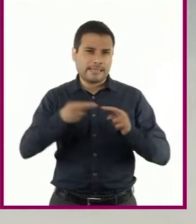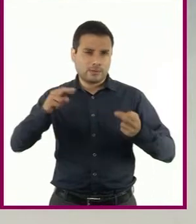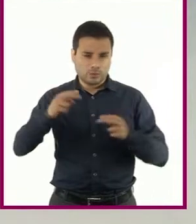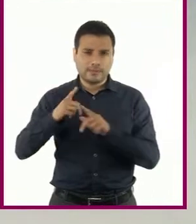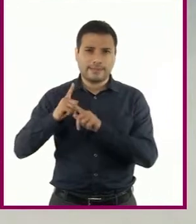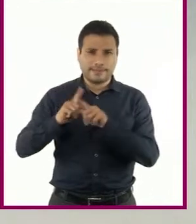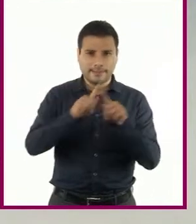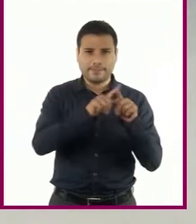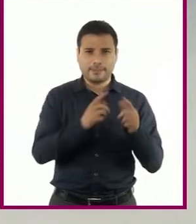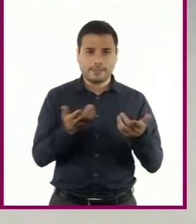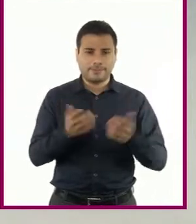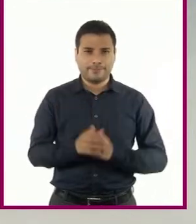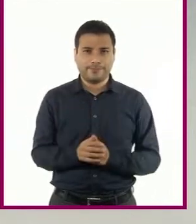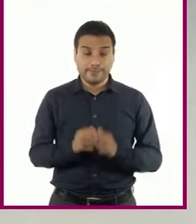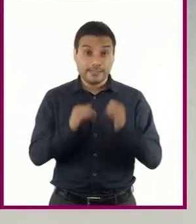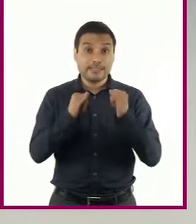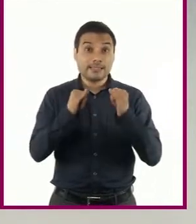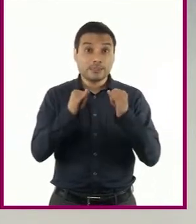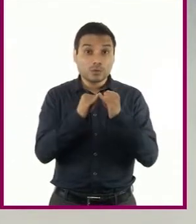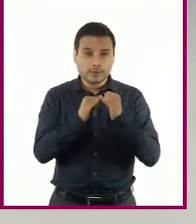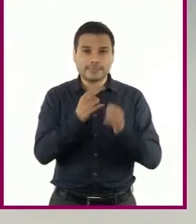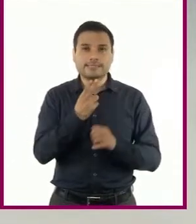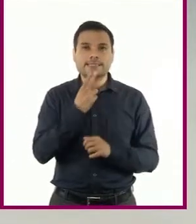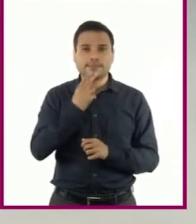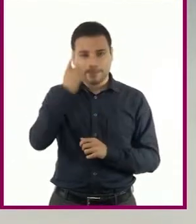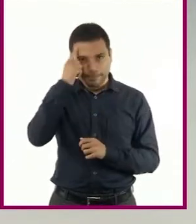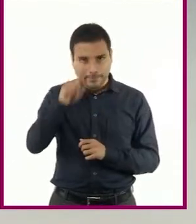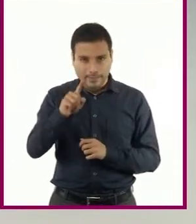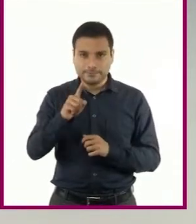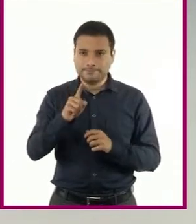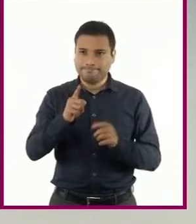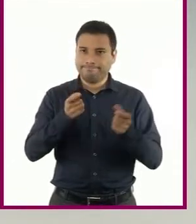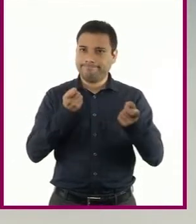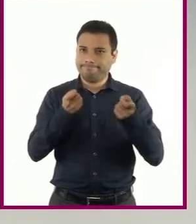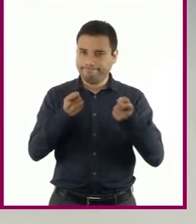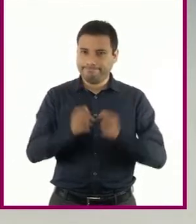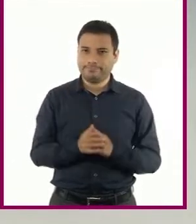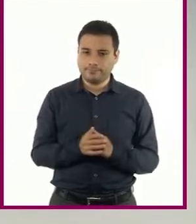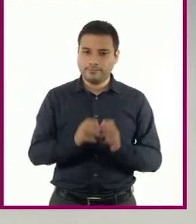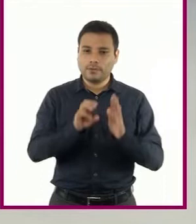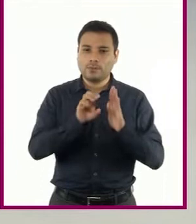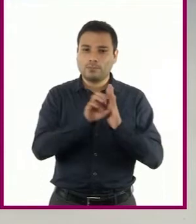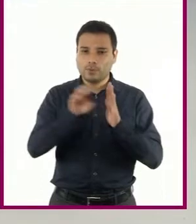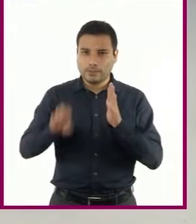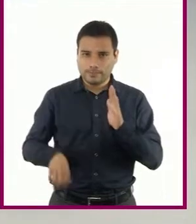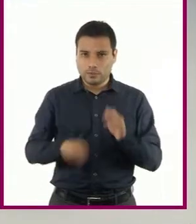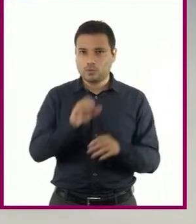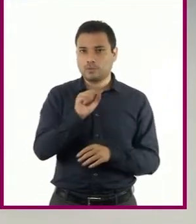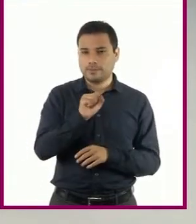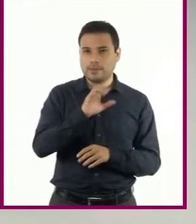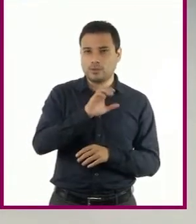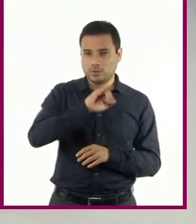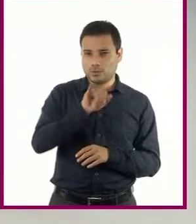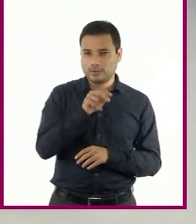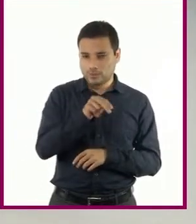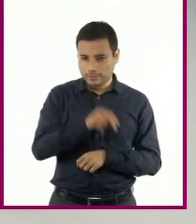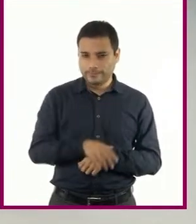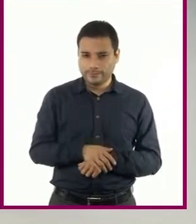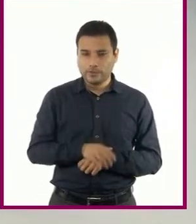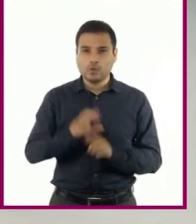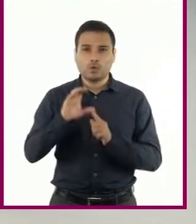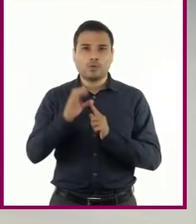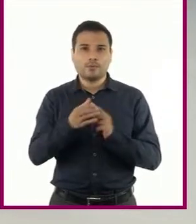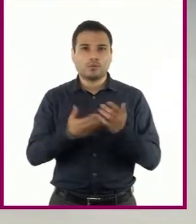tienen el papel de contrapesos como la Suprema Corte de Justicia de la Nación. Los órganos autónomos como la Comisión Nacional de los